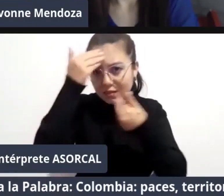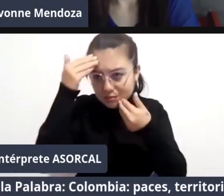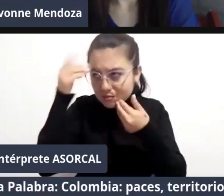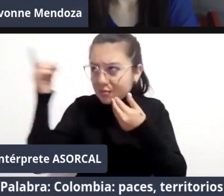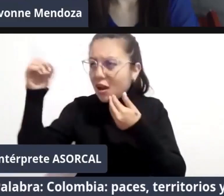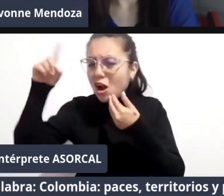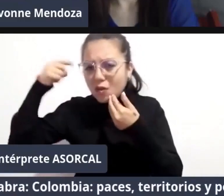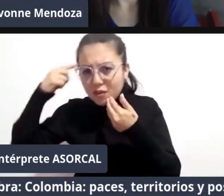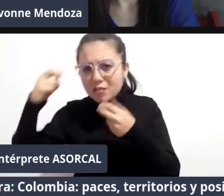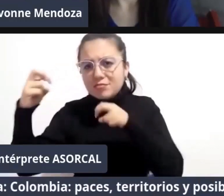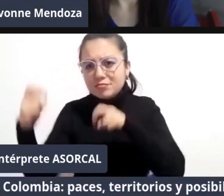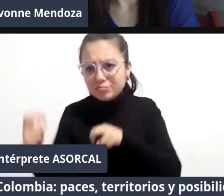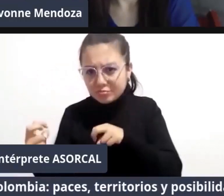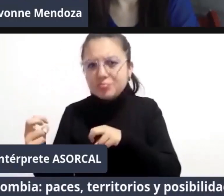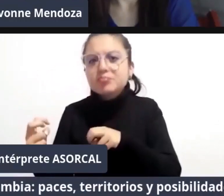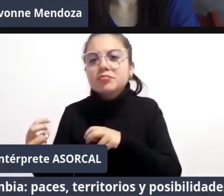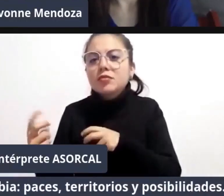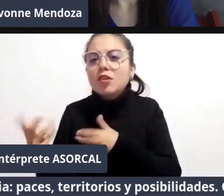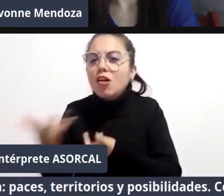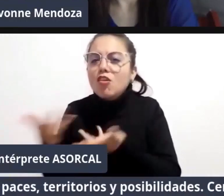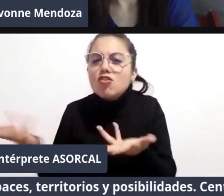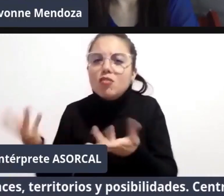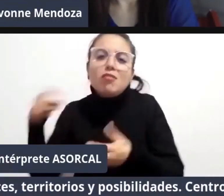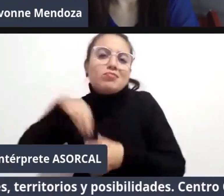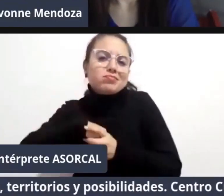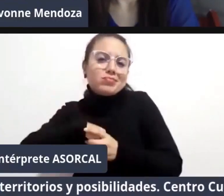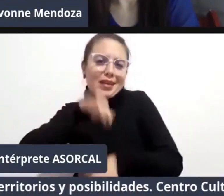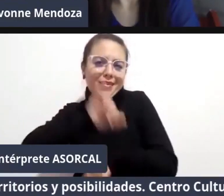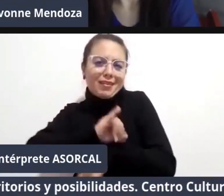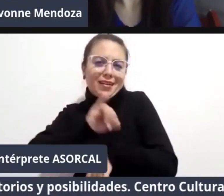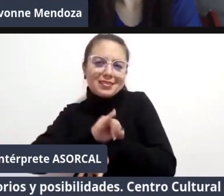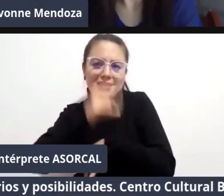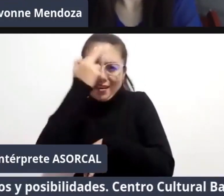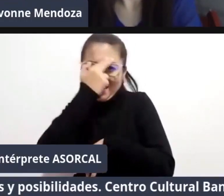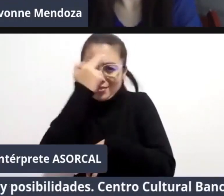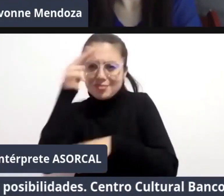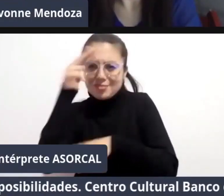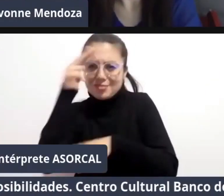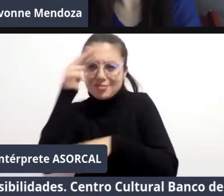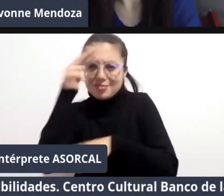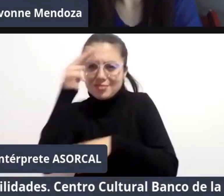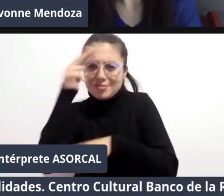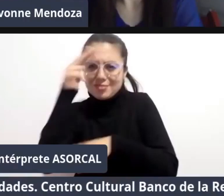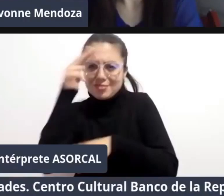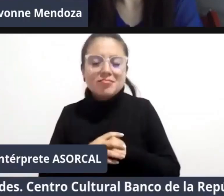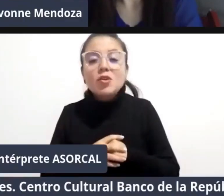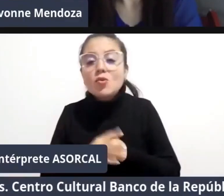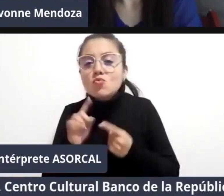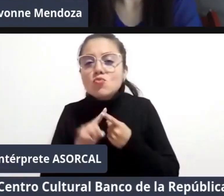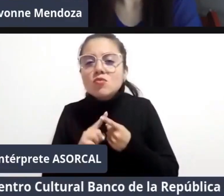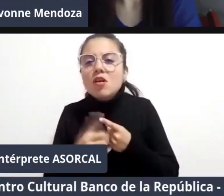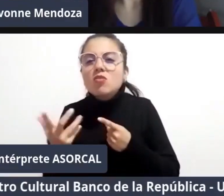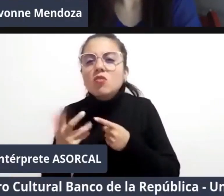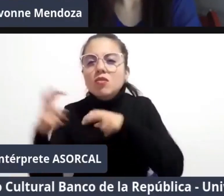en instituciones de la iglesia. Uno se dio en la localidad de Ayagualo, que es una